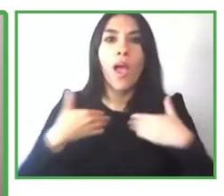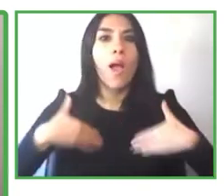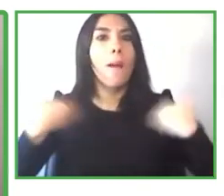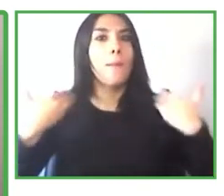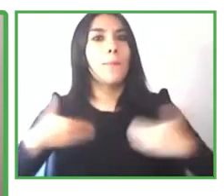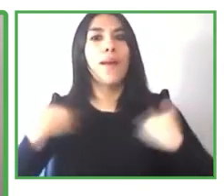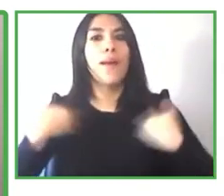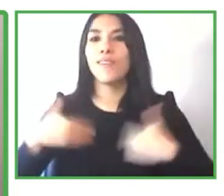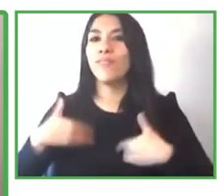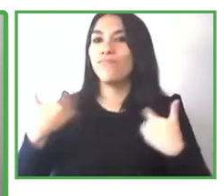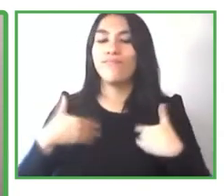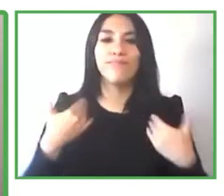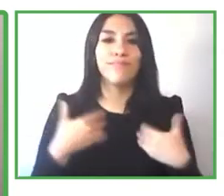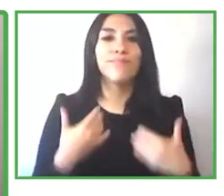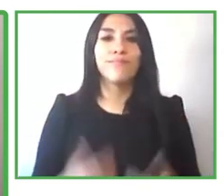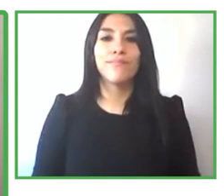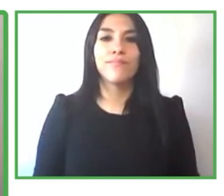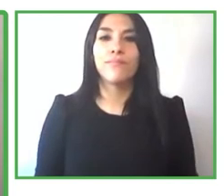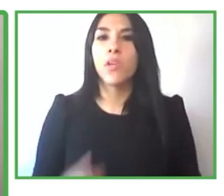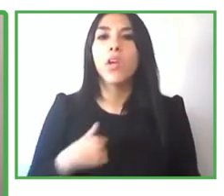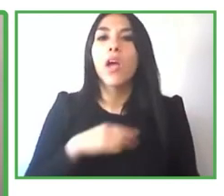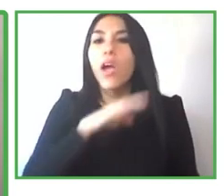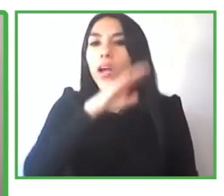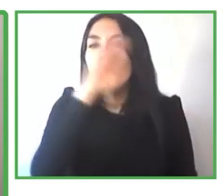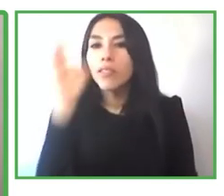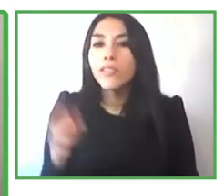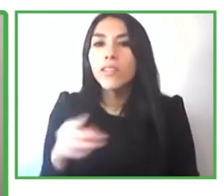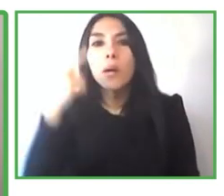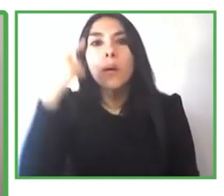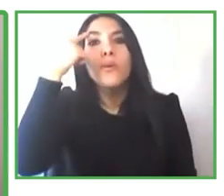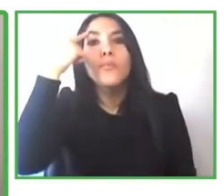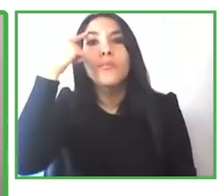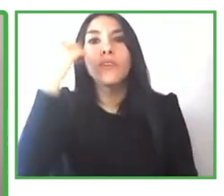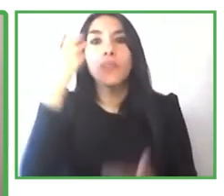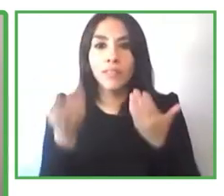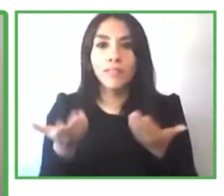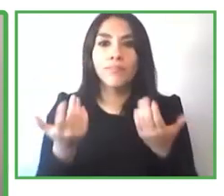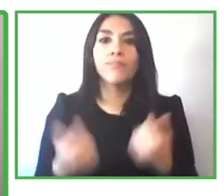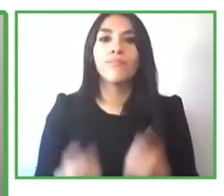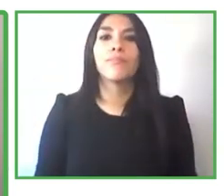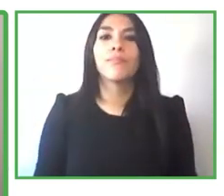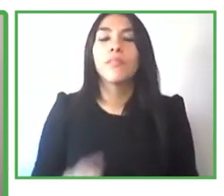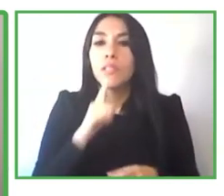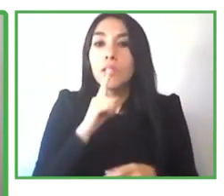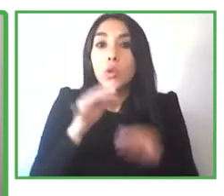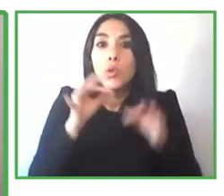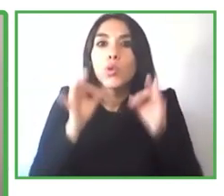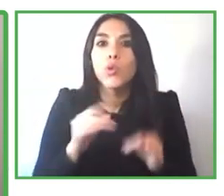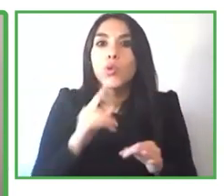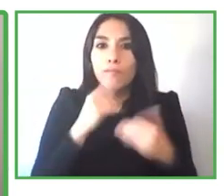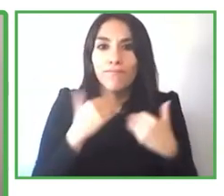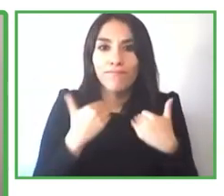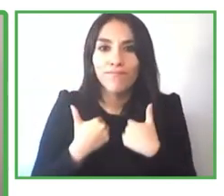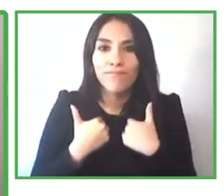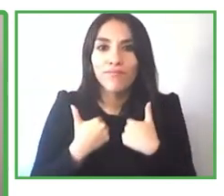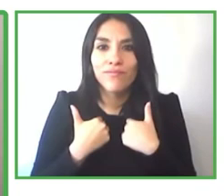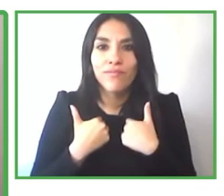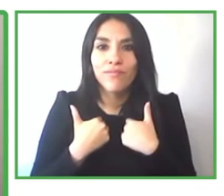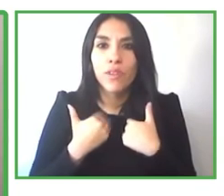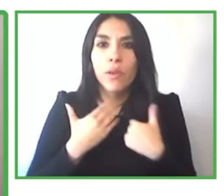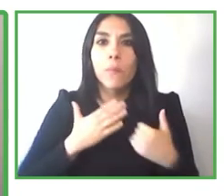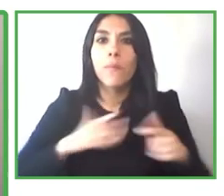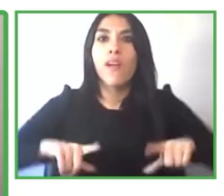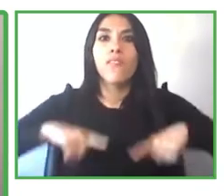imaginé que eso iba a pasar. Mi vida cambió absolutamente el día en que me dijeron eso.